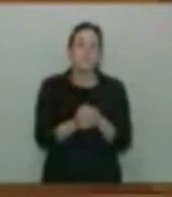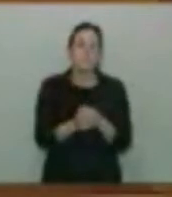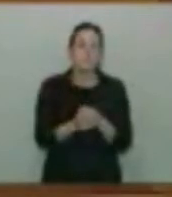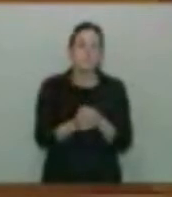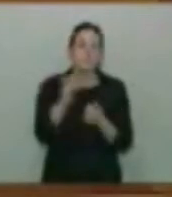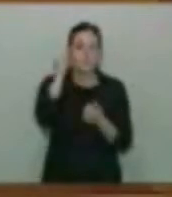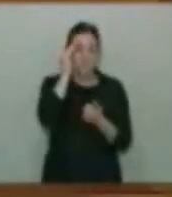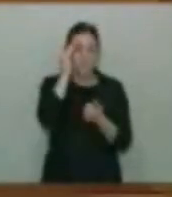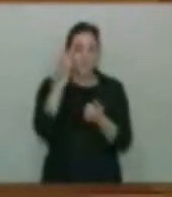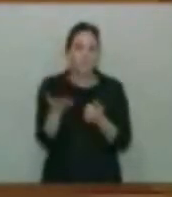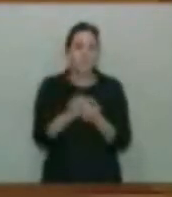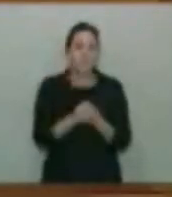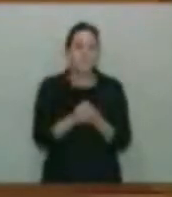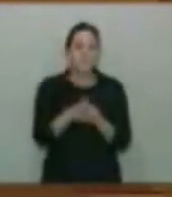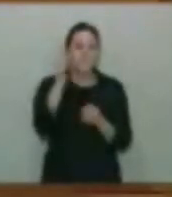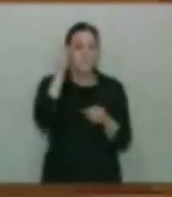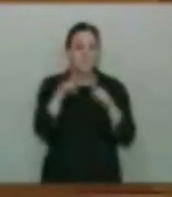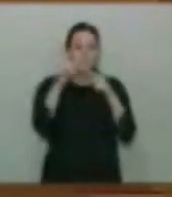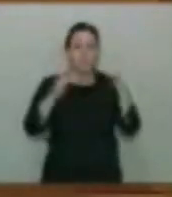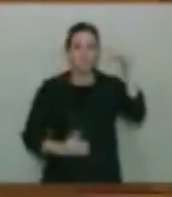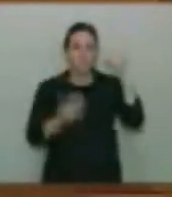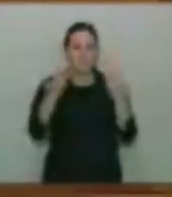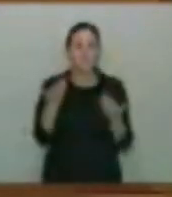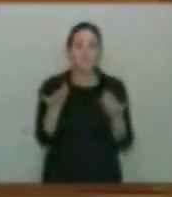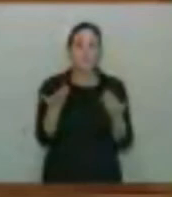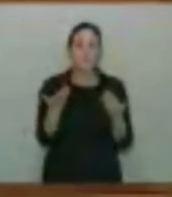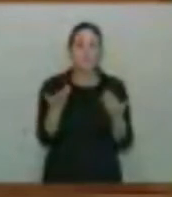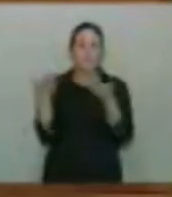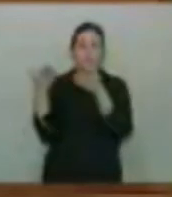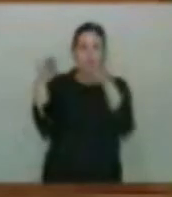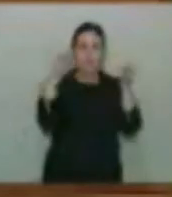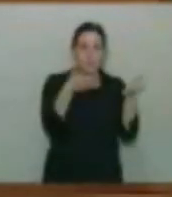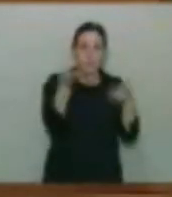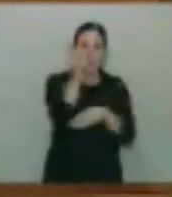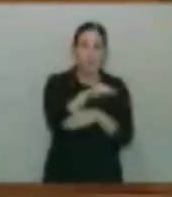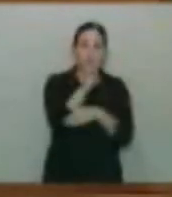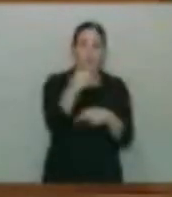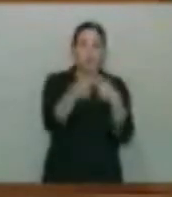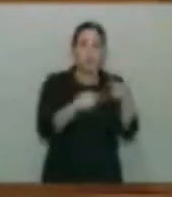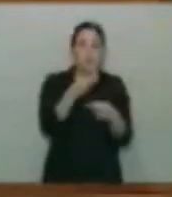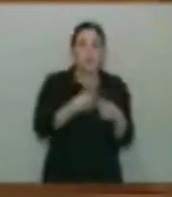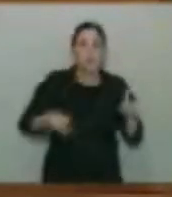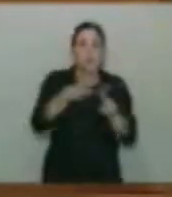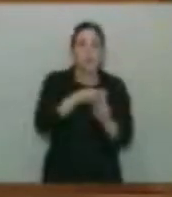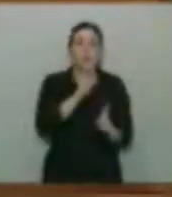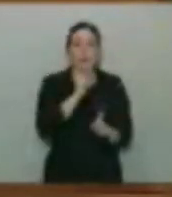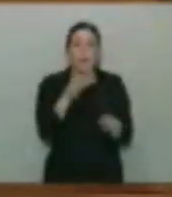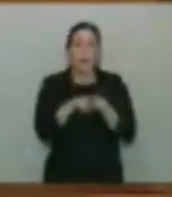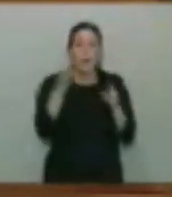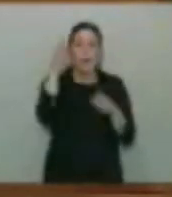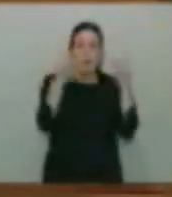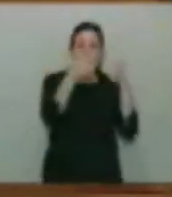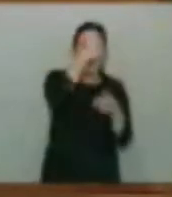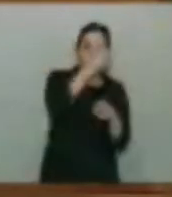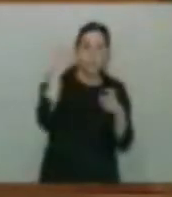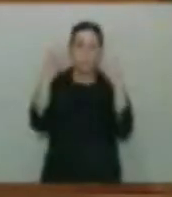creo que esta desigualdad, digamos, en la dedicación al cuidado familiar no se soluciona con actividades para chicos y actividades